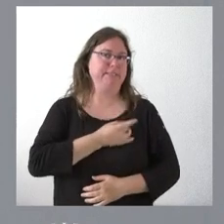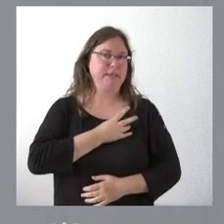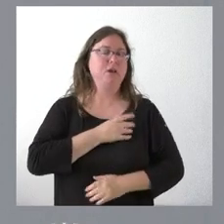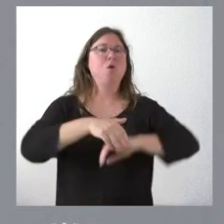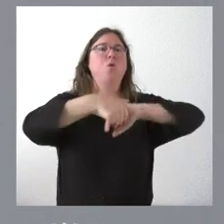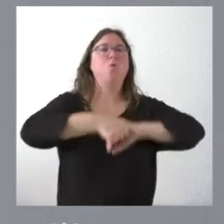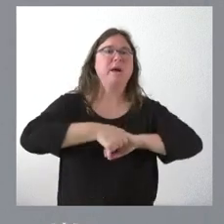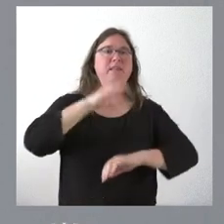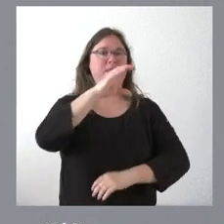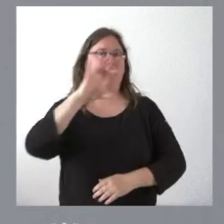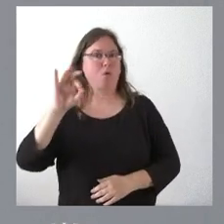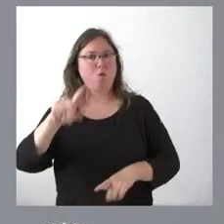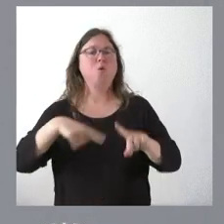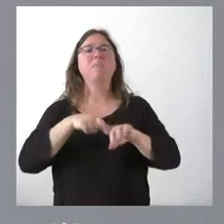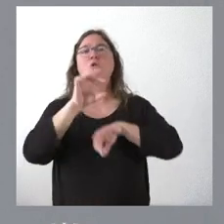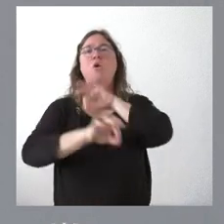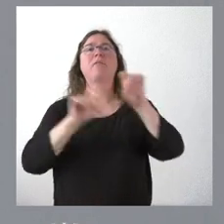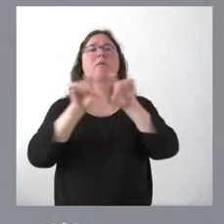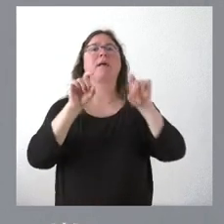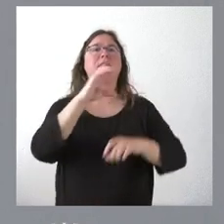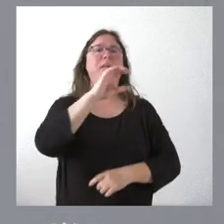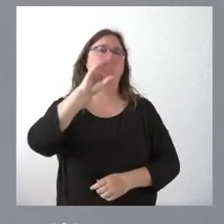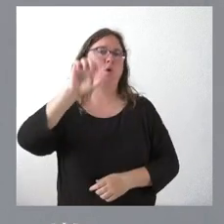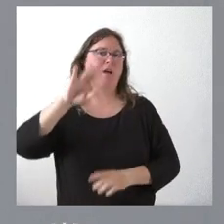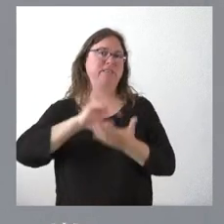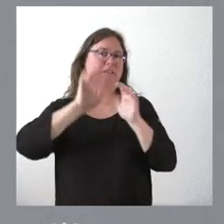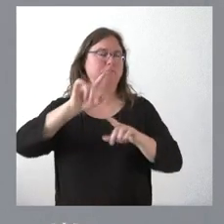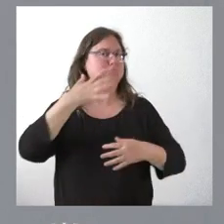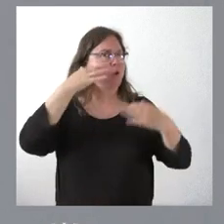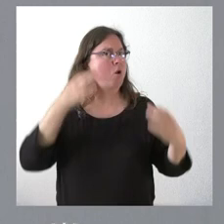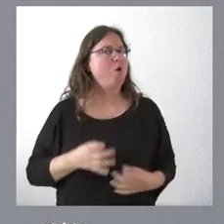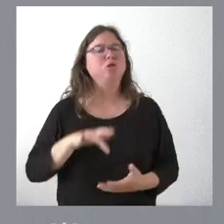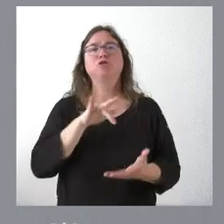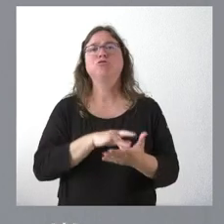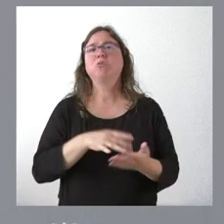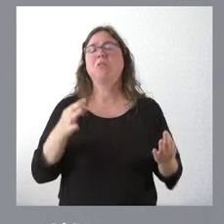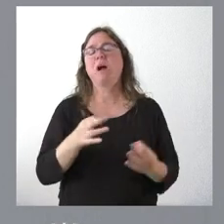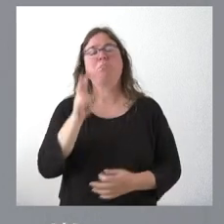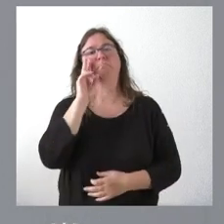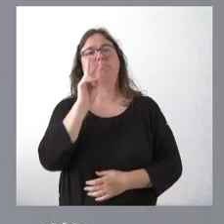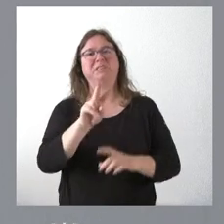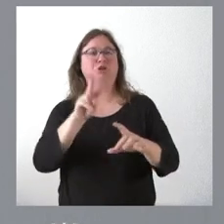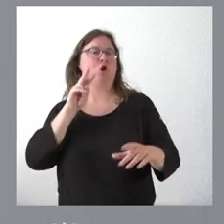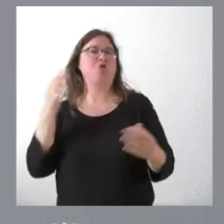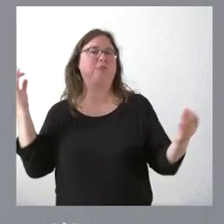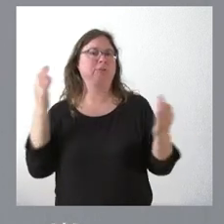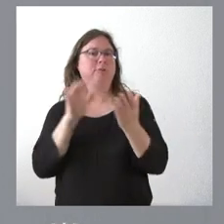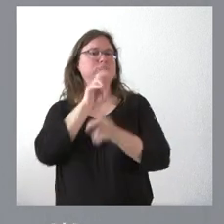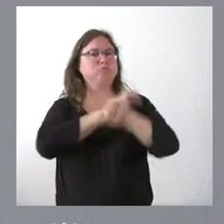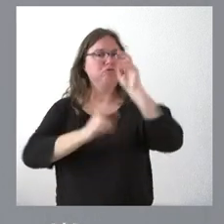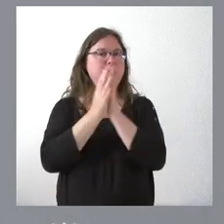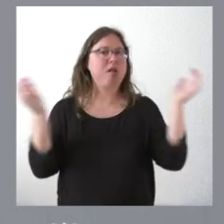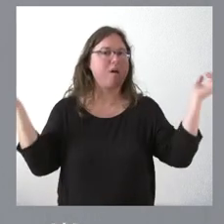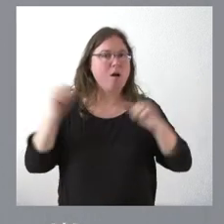Comisiones Obreras, como la organización empresarial COE Castilla y León, que lógicamente han tenido esta visión de intentar llegar a acuerdos, de